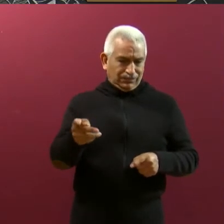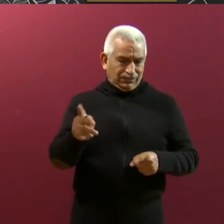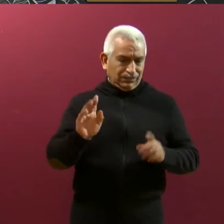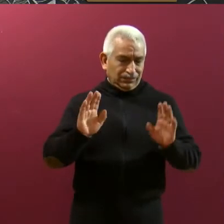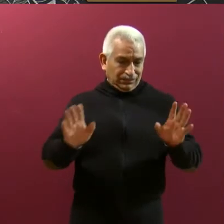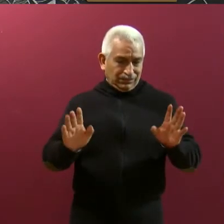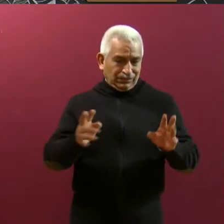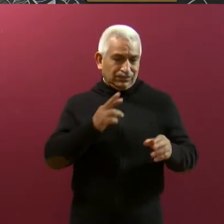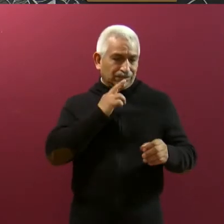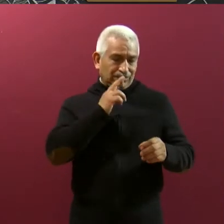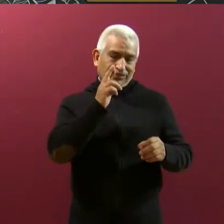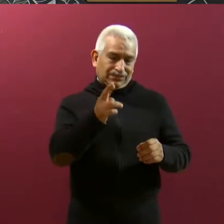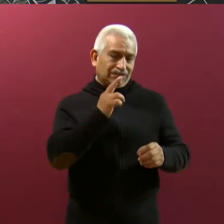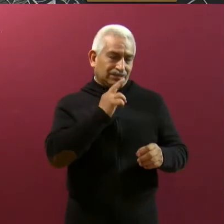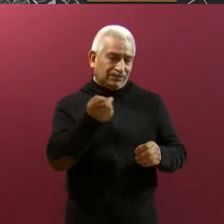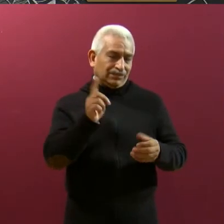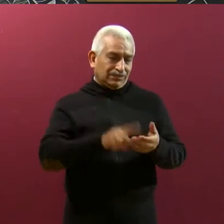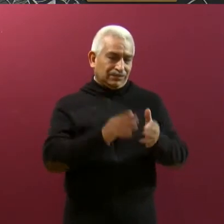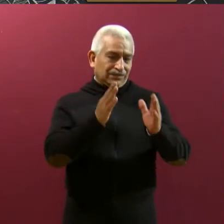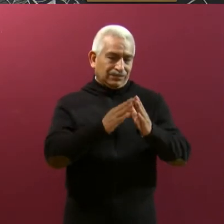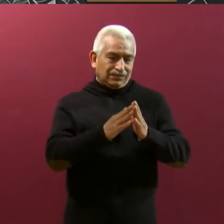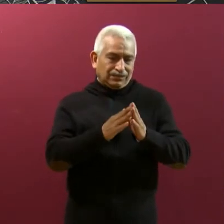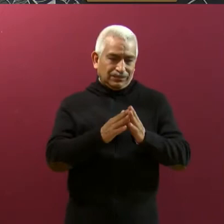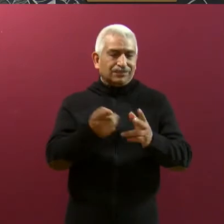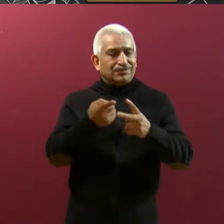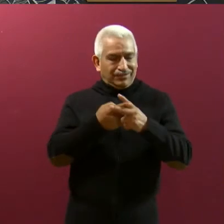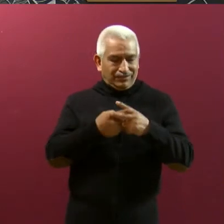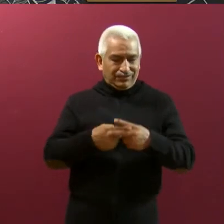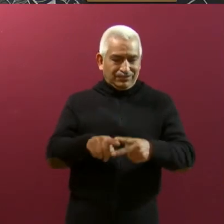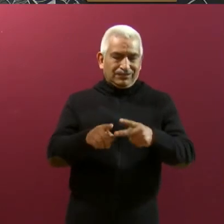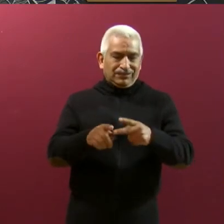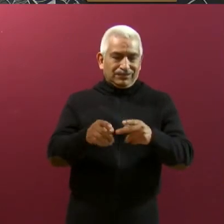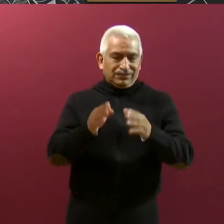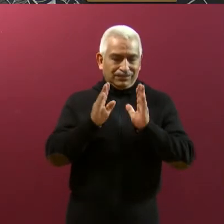respondimos en casita, es momento de comenzar con nuestra actividad.